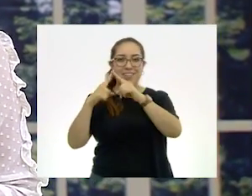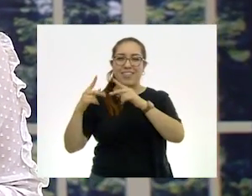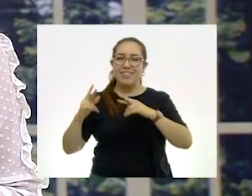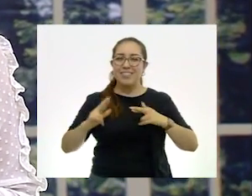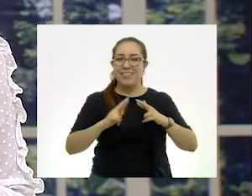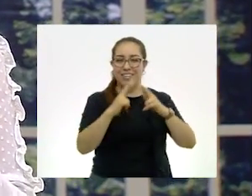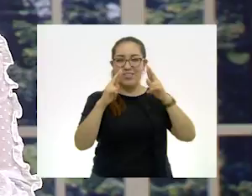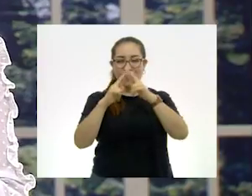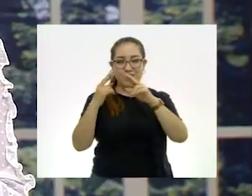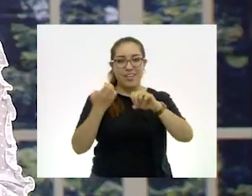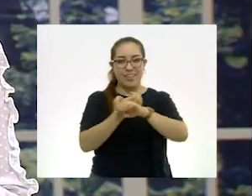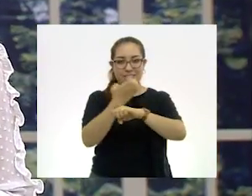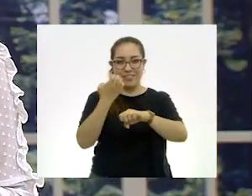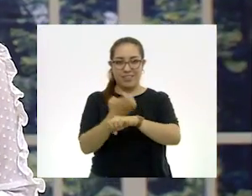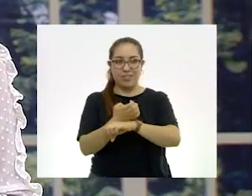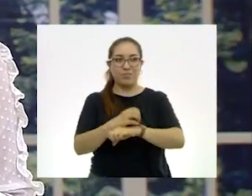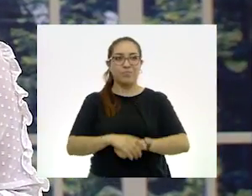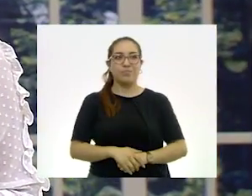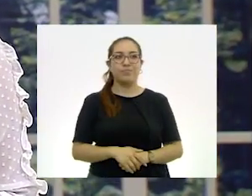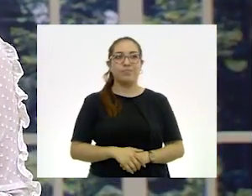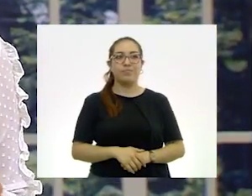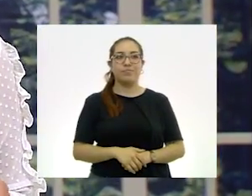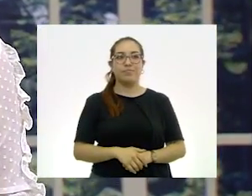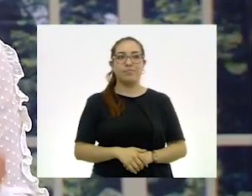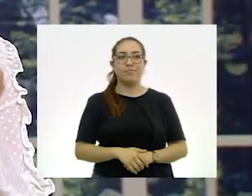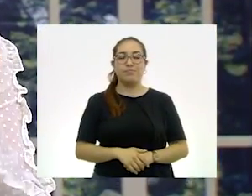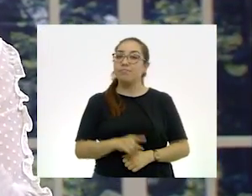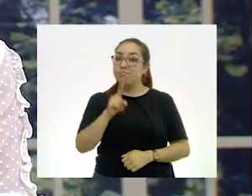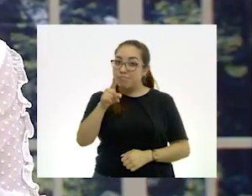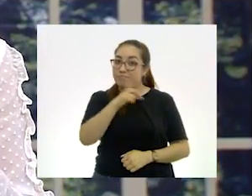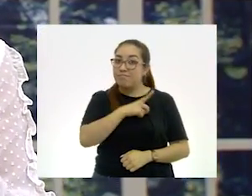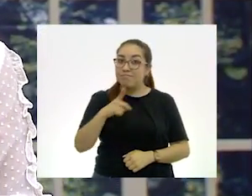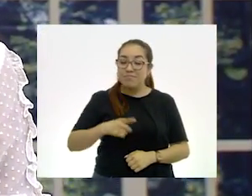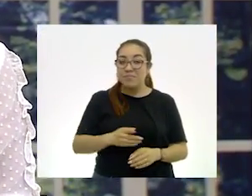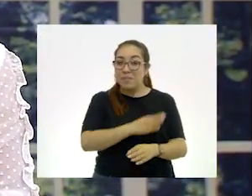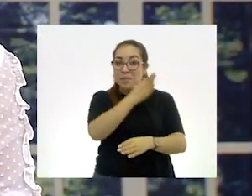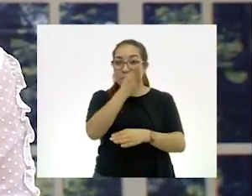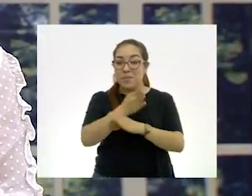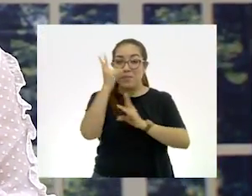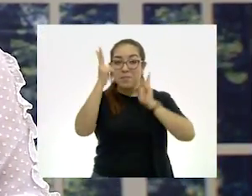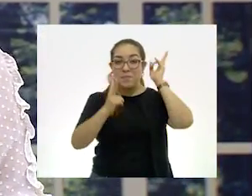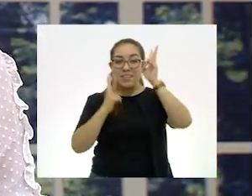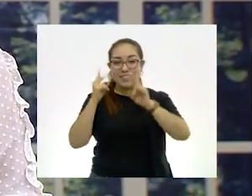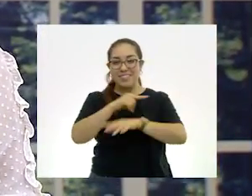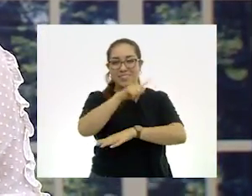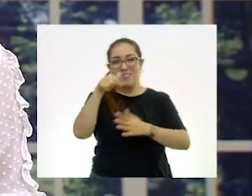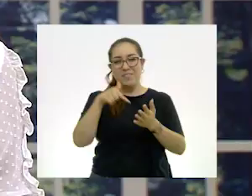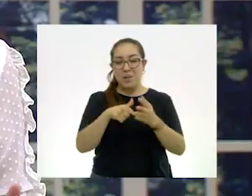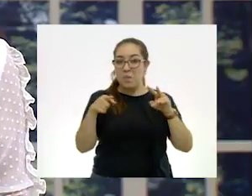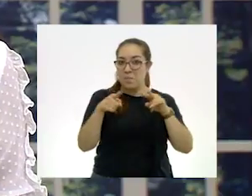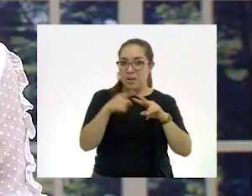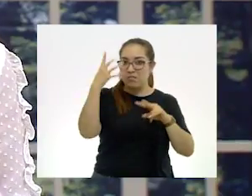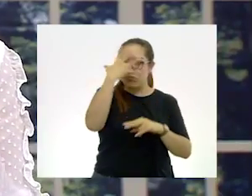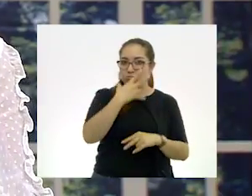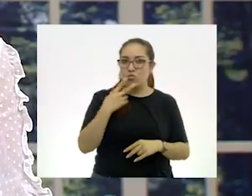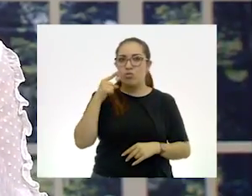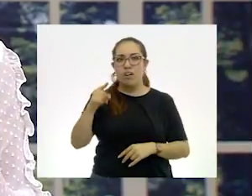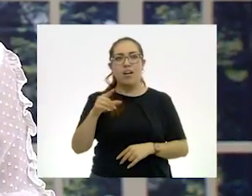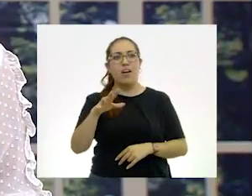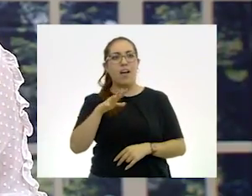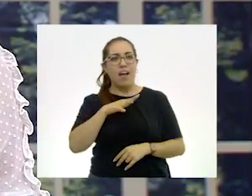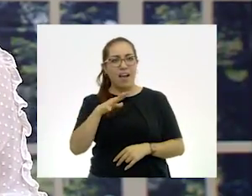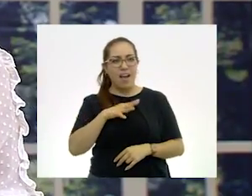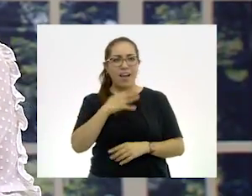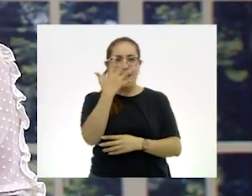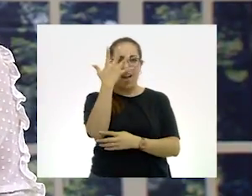estado. Además, no pueden dejar de visitar el Parque Nacional Lagunas de Zempoala, formado por altos